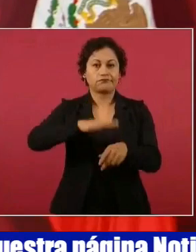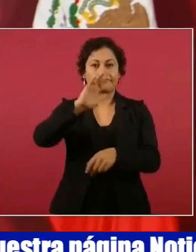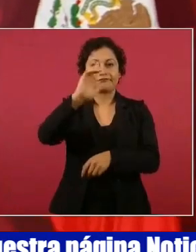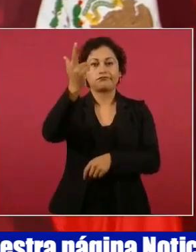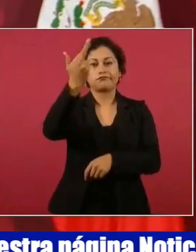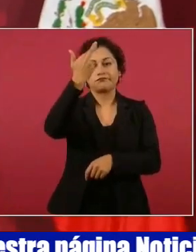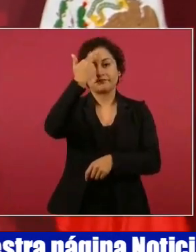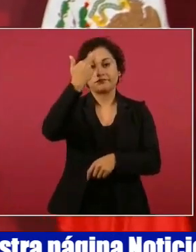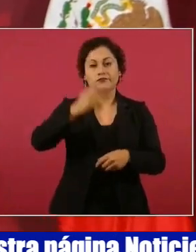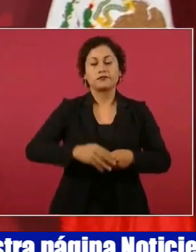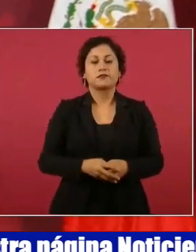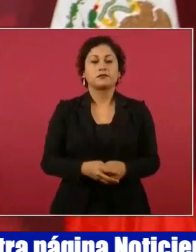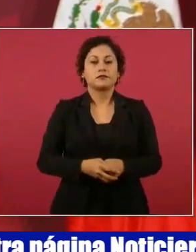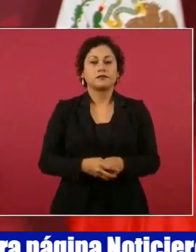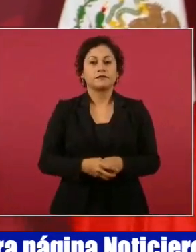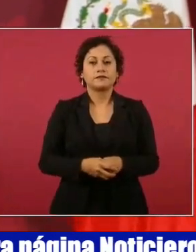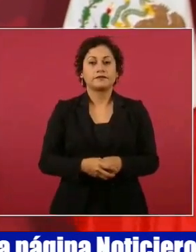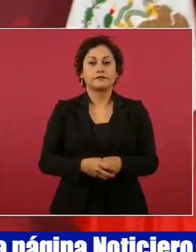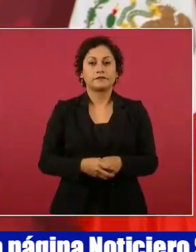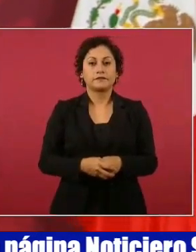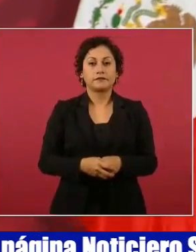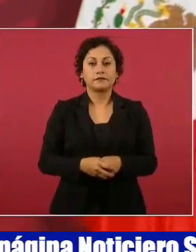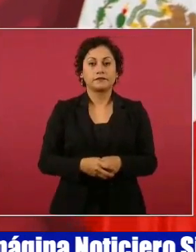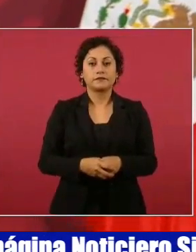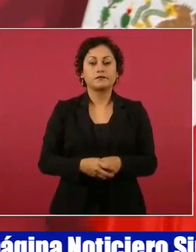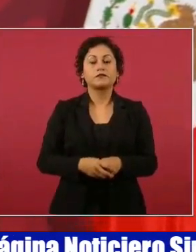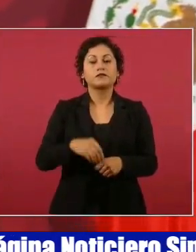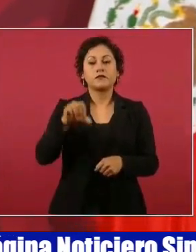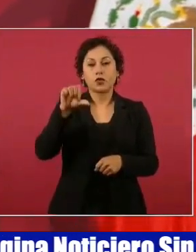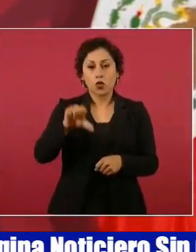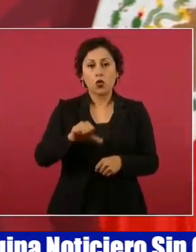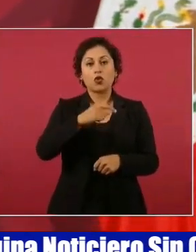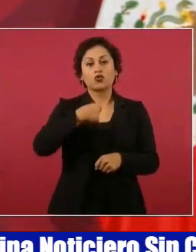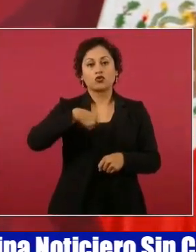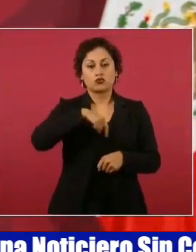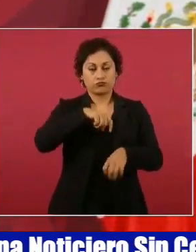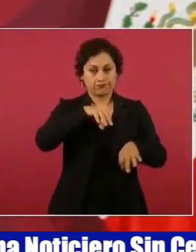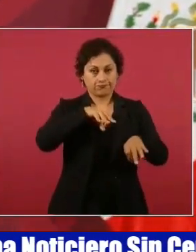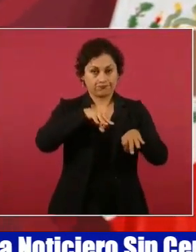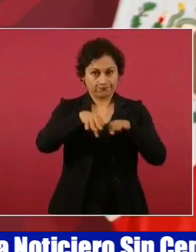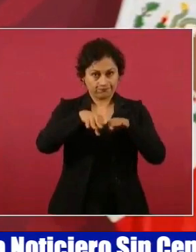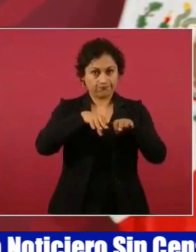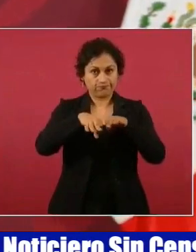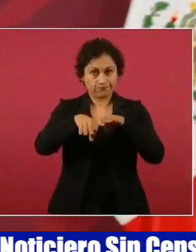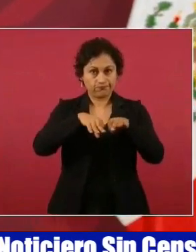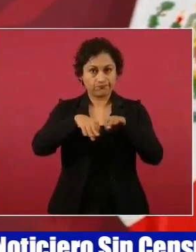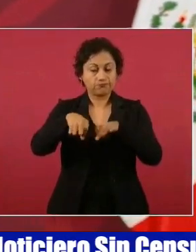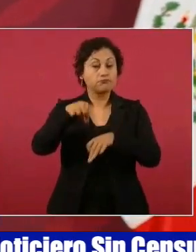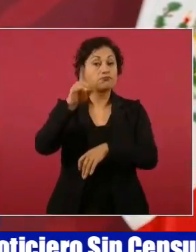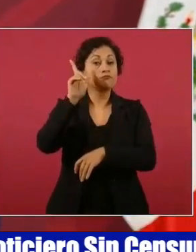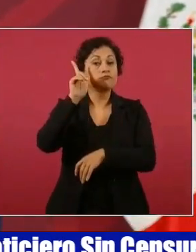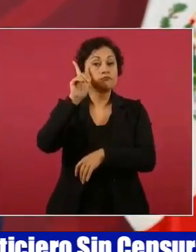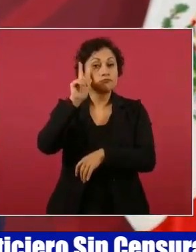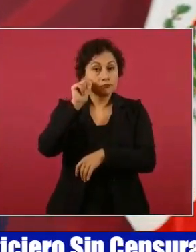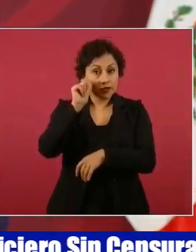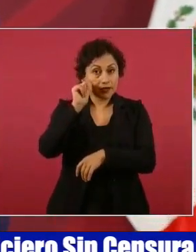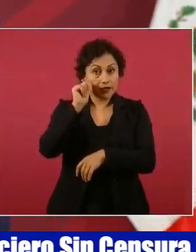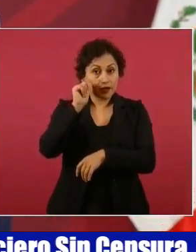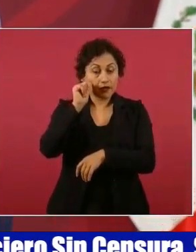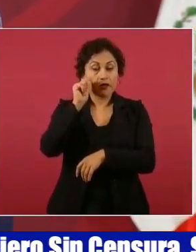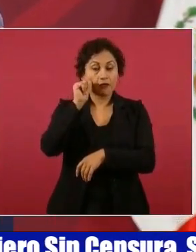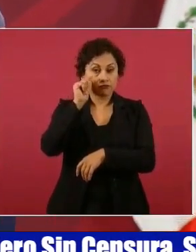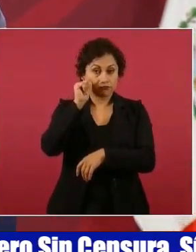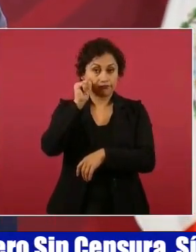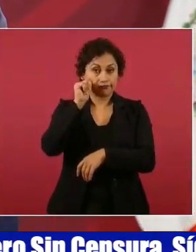haber detallado que ha ido a otros sitios de México que se enfrentan al rezago, a problemáticas de violencia,